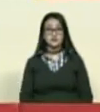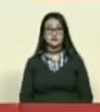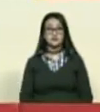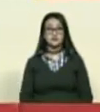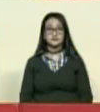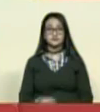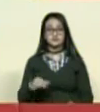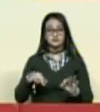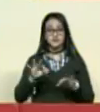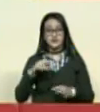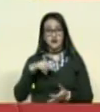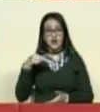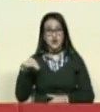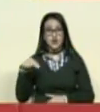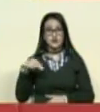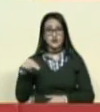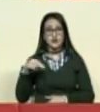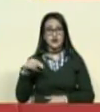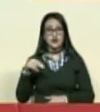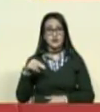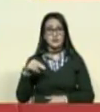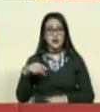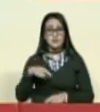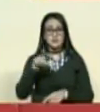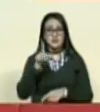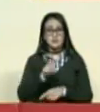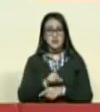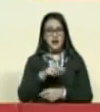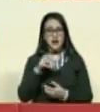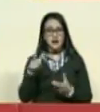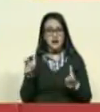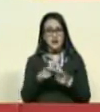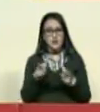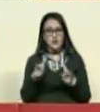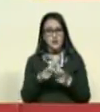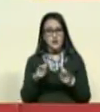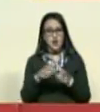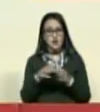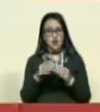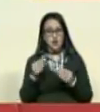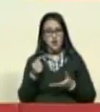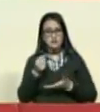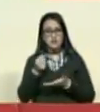para el 13 de noviembre una primera gran reunión con los tenedores de bonos.